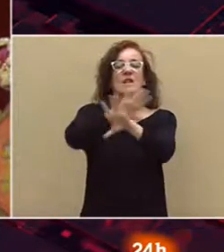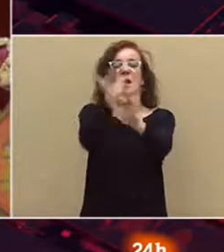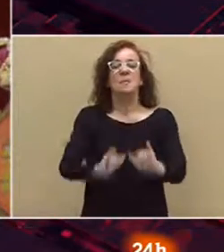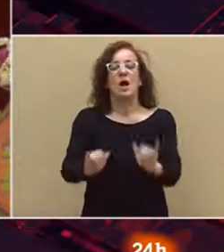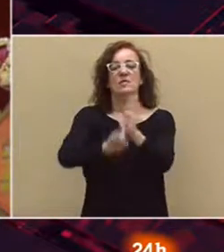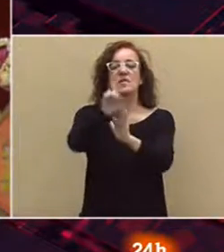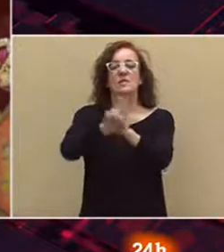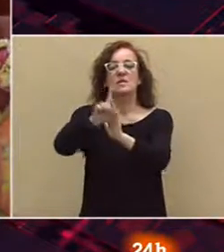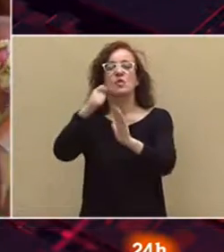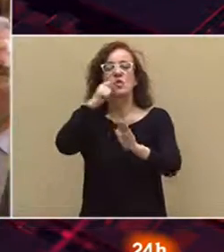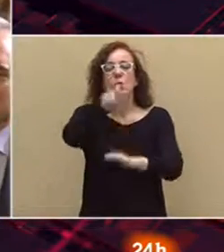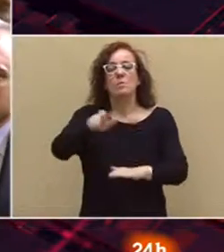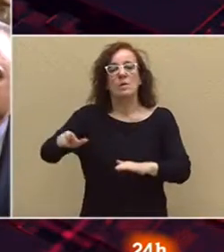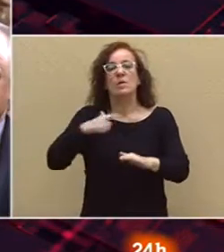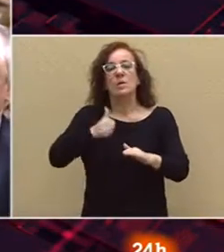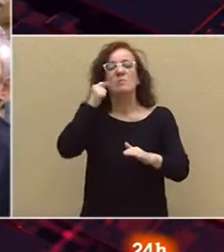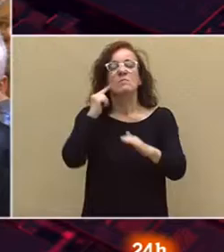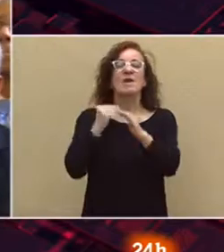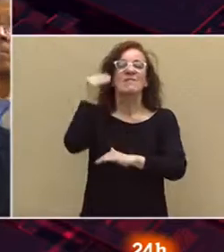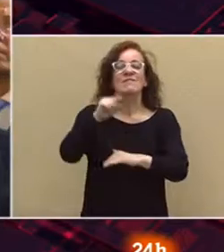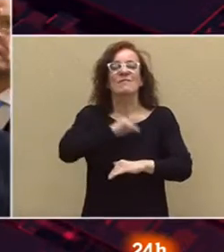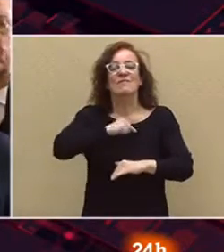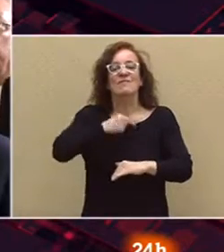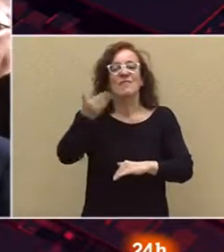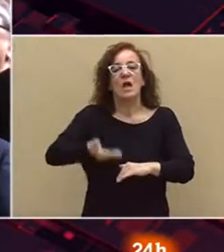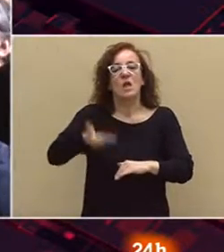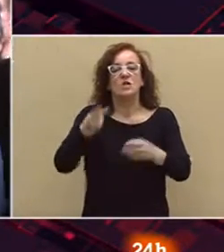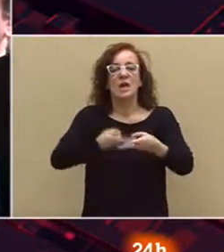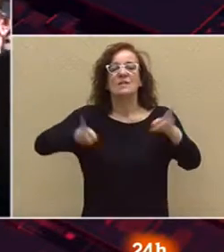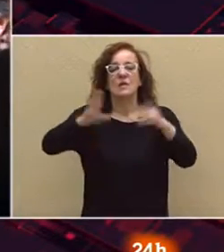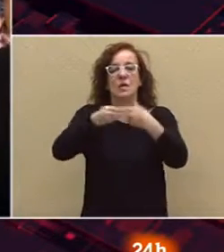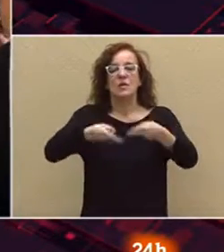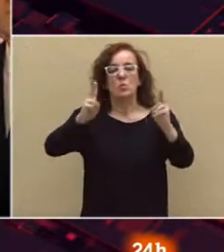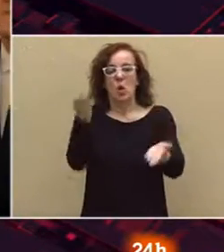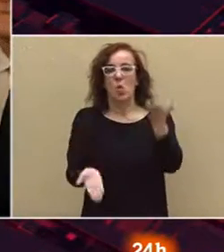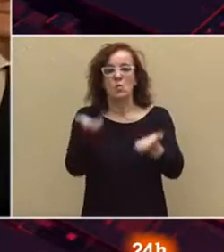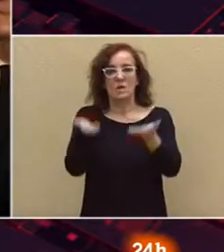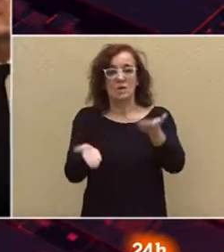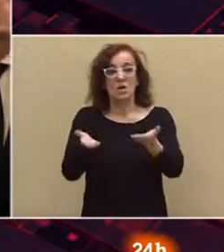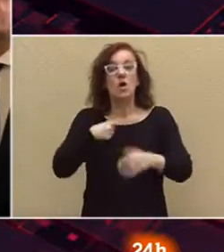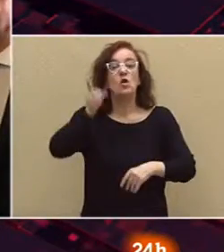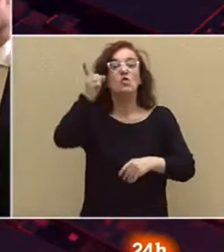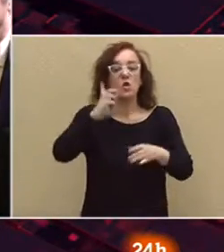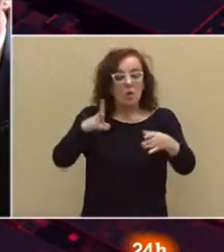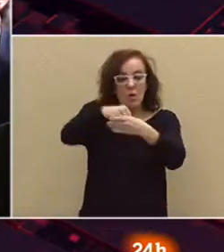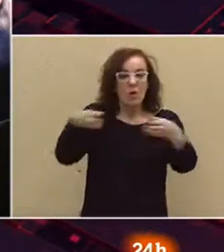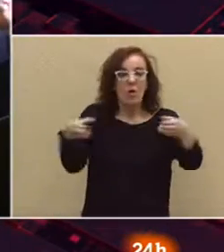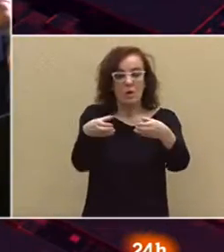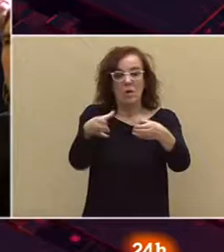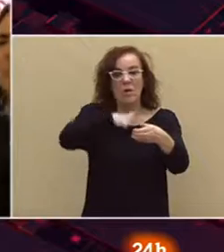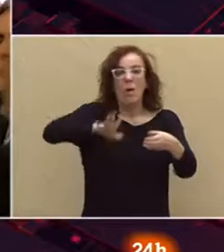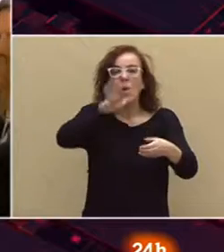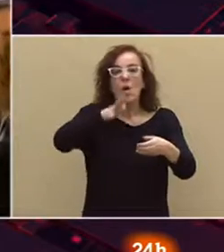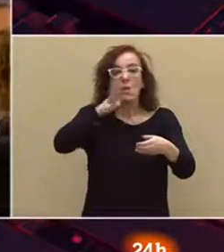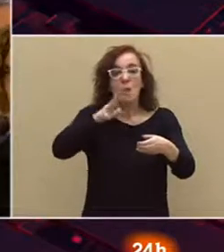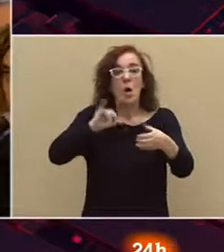y de los más altos valores de libertad, de democracia y de justicia. No solo formamos parte de ese admirable proyecto europeo,